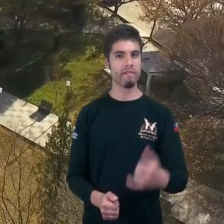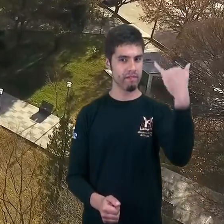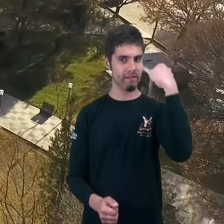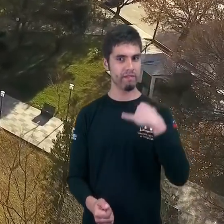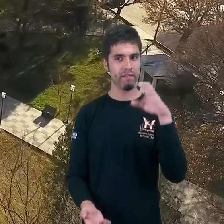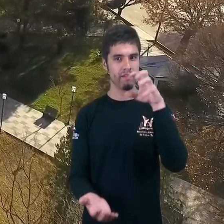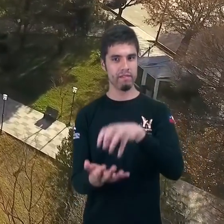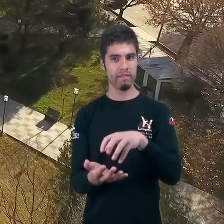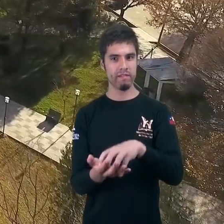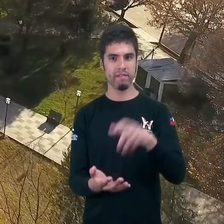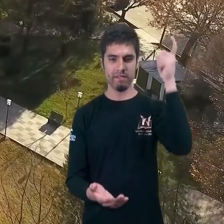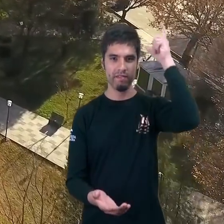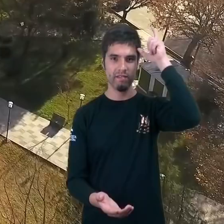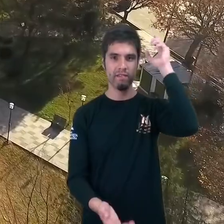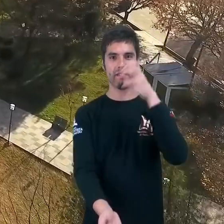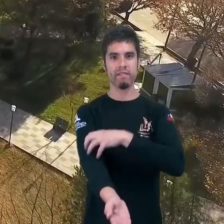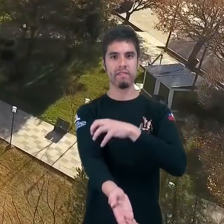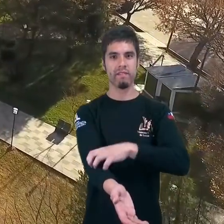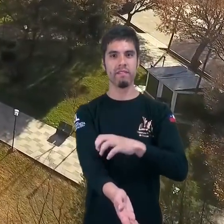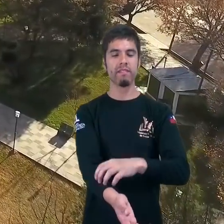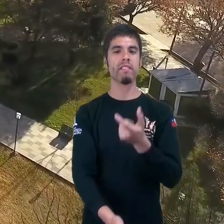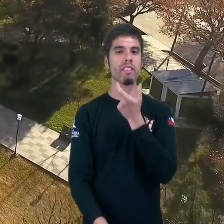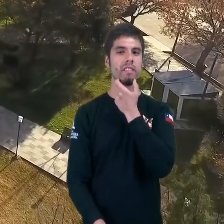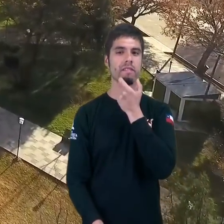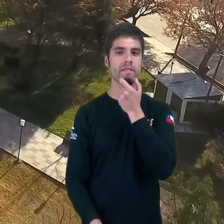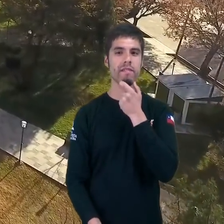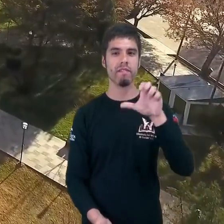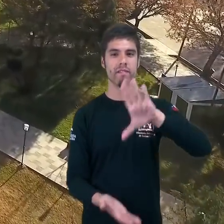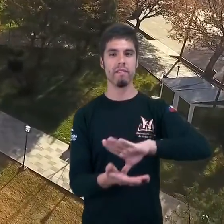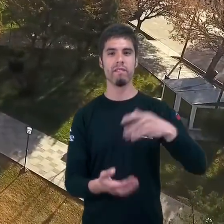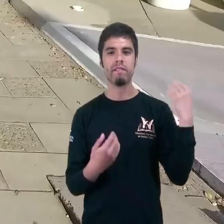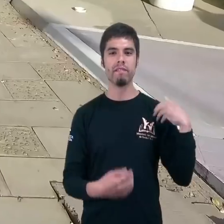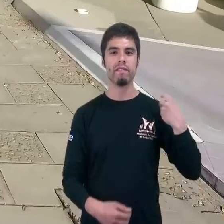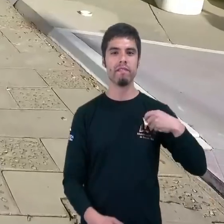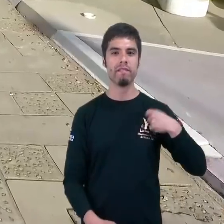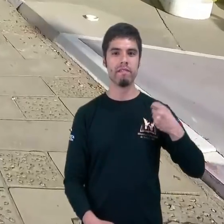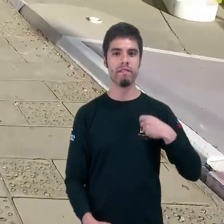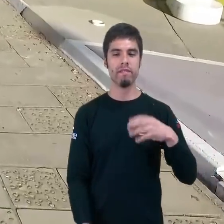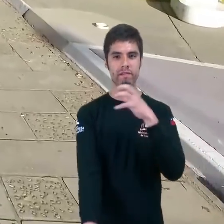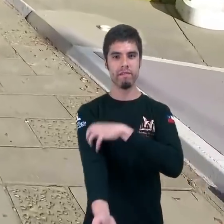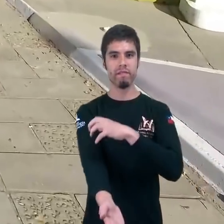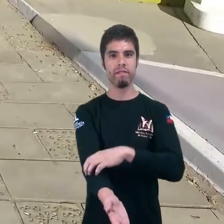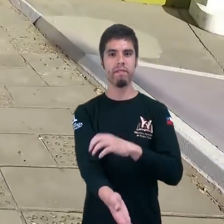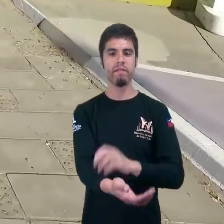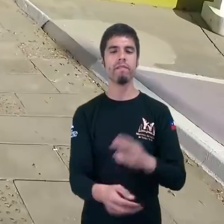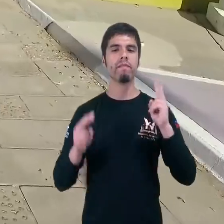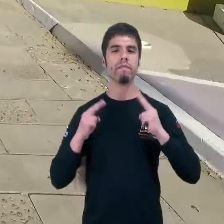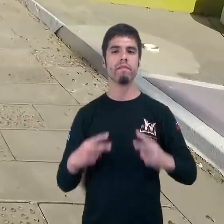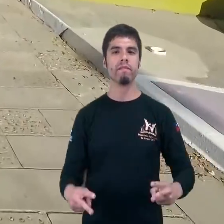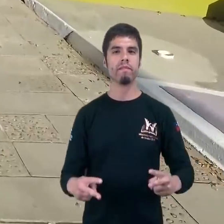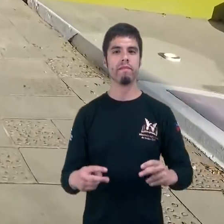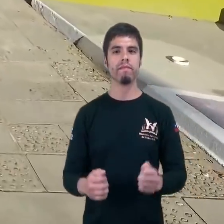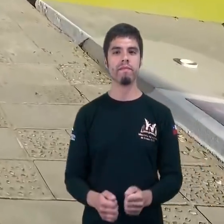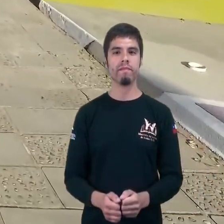Estamos en el municipio de San Carlos, provincia de Mendoza, en Argentina. La región es bien